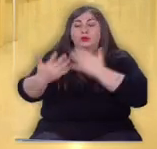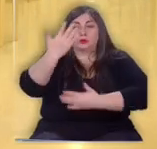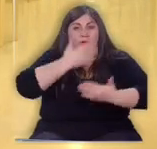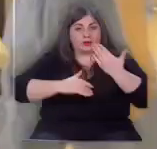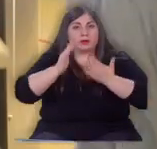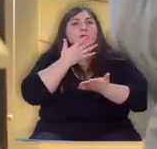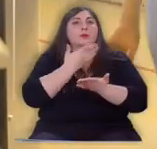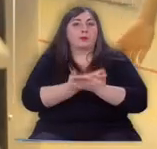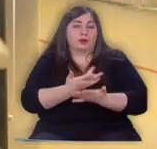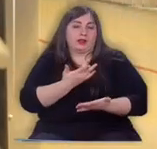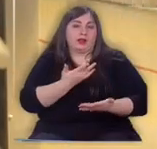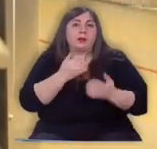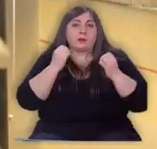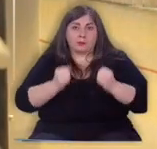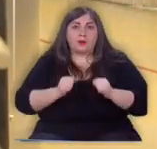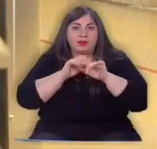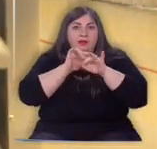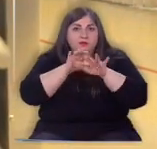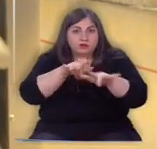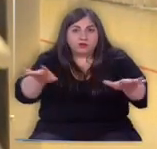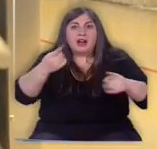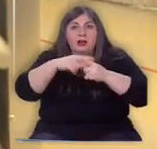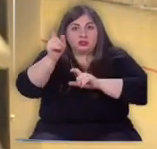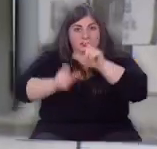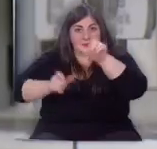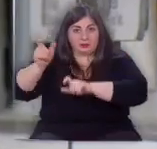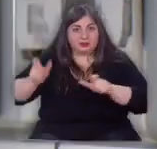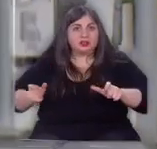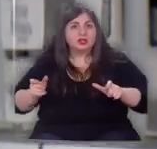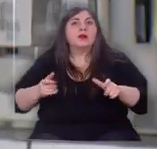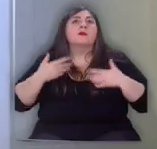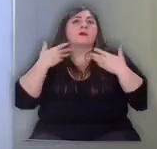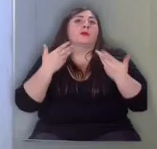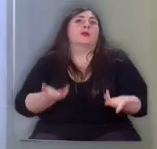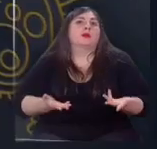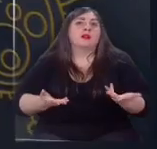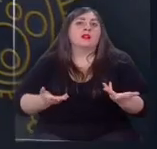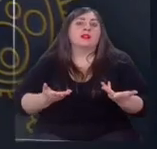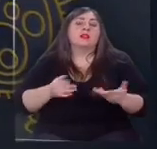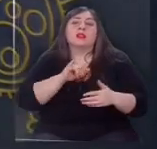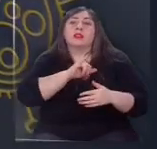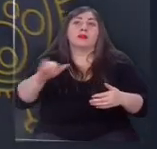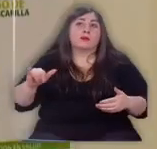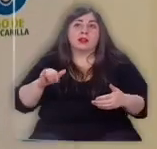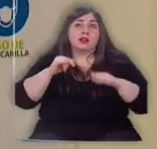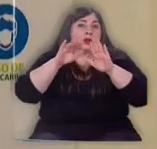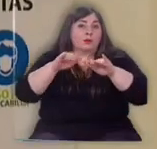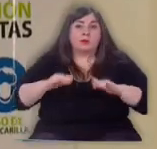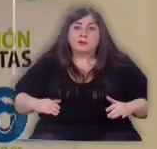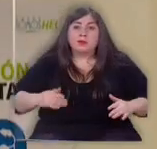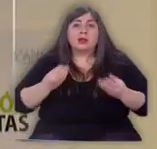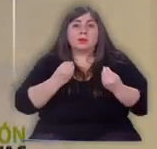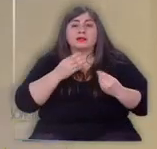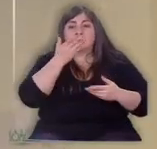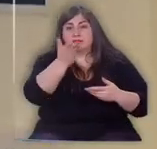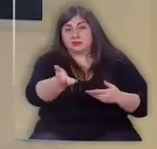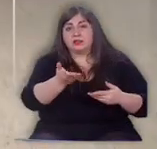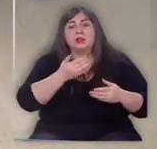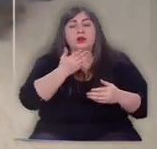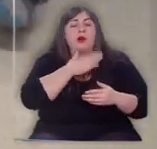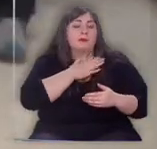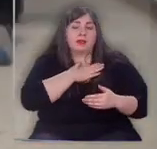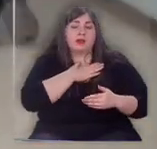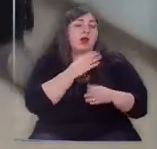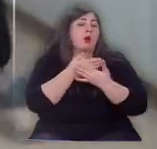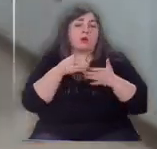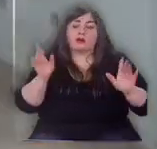estar infectando a otras personas por haberse infectado después. Lo mismo que te pasa a vos o lo mismo que me pasa a mí